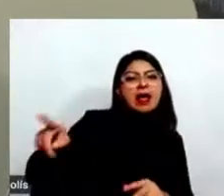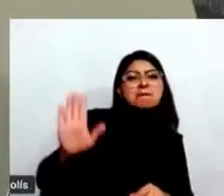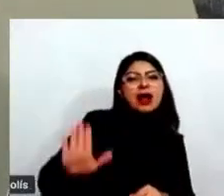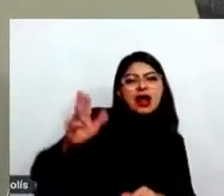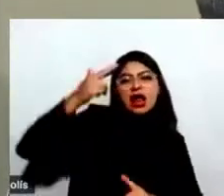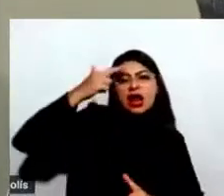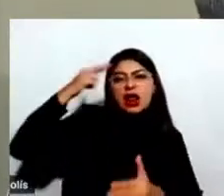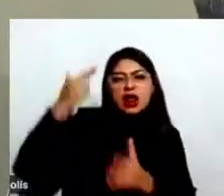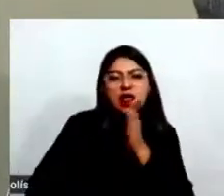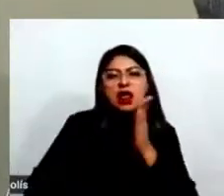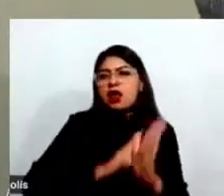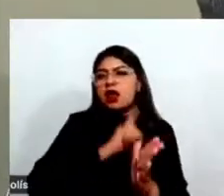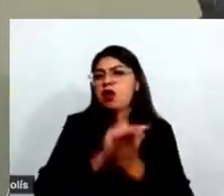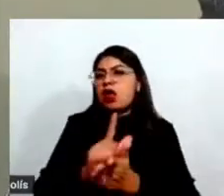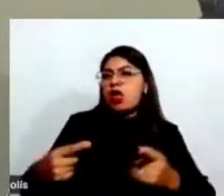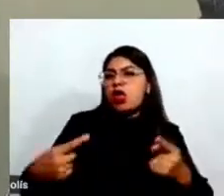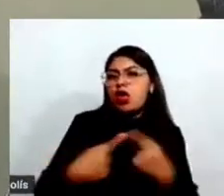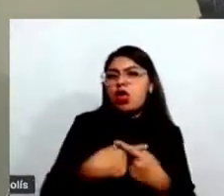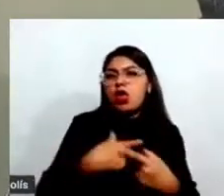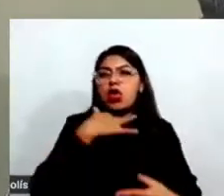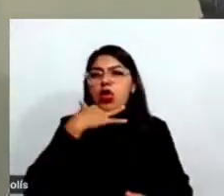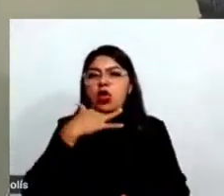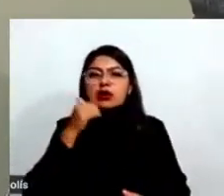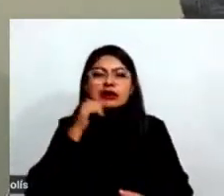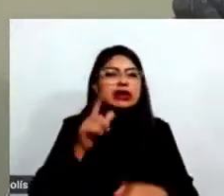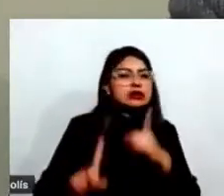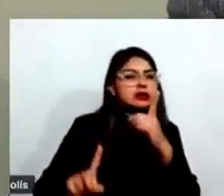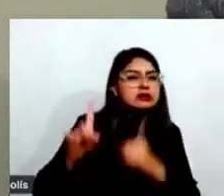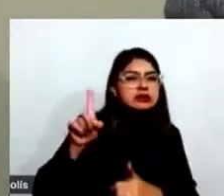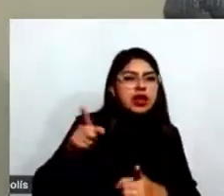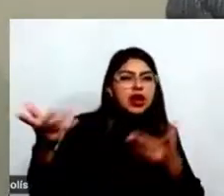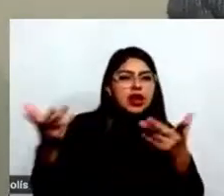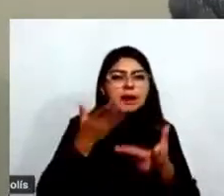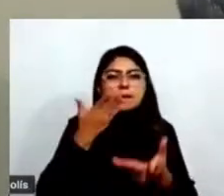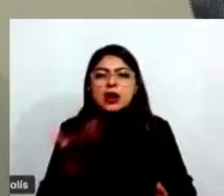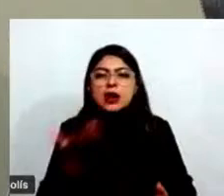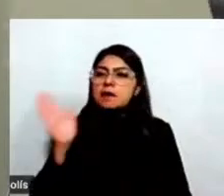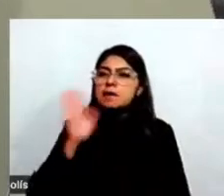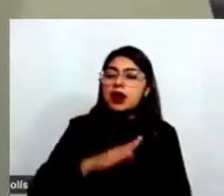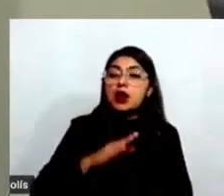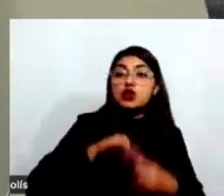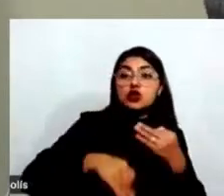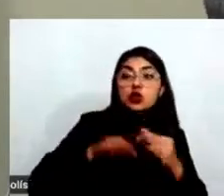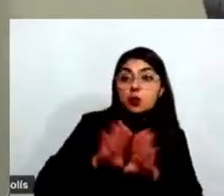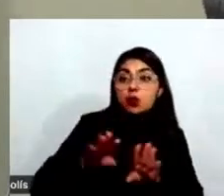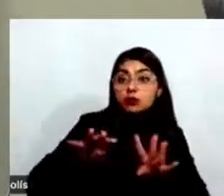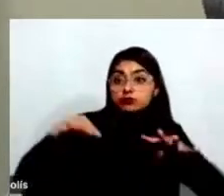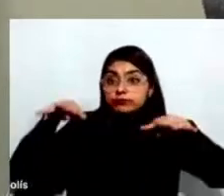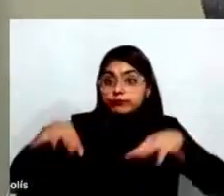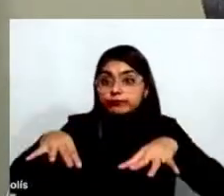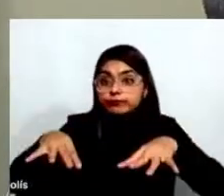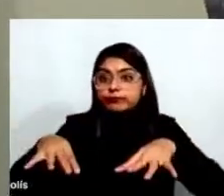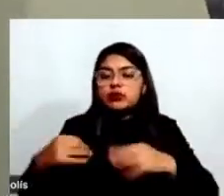ponen siempre en tela de juicio, siempre están sometidos como un escrutinio con cierta, digamos,